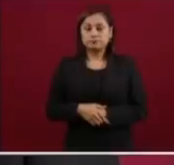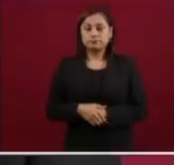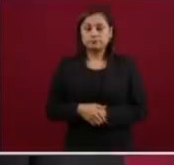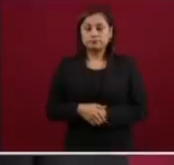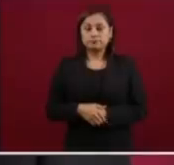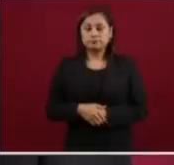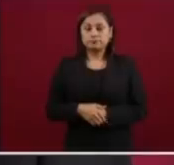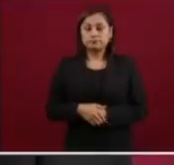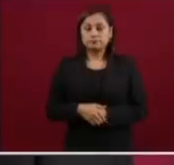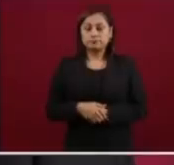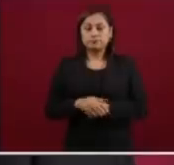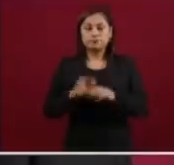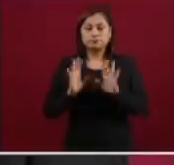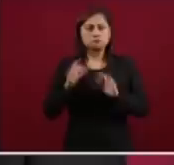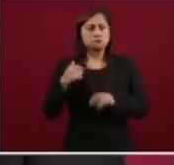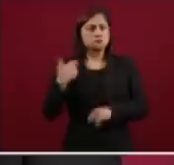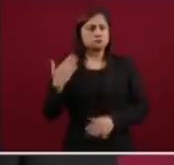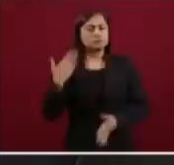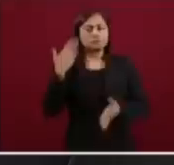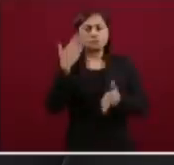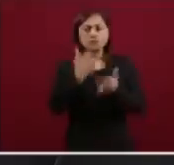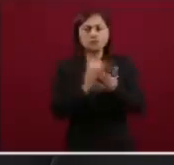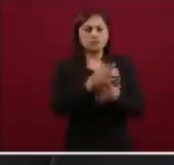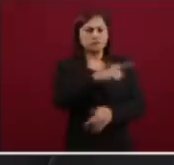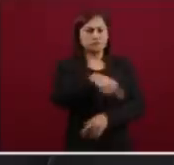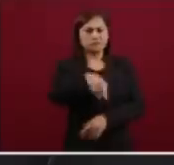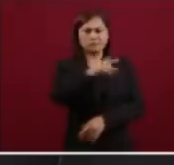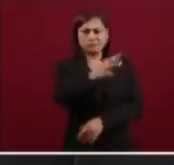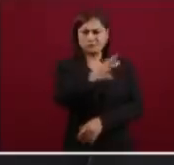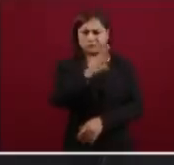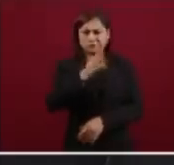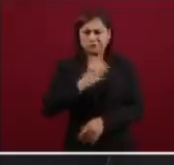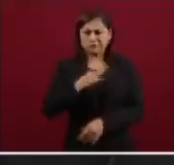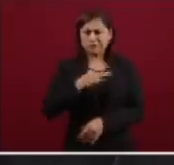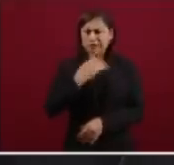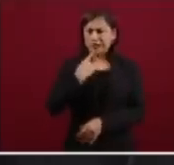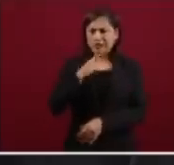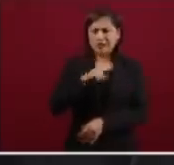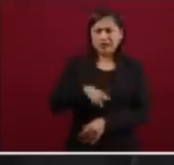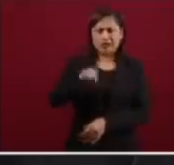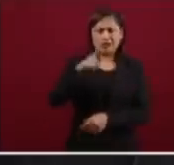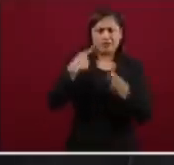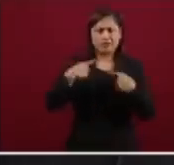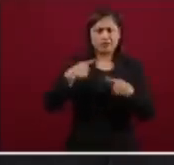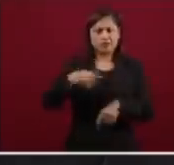recibí quejas de que los adultos mayores no estén